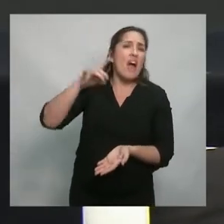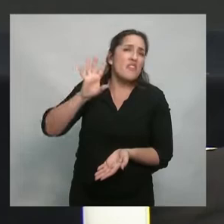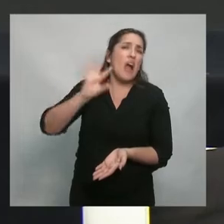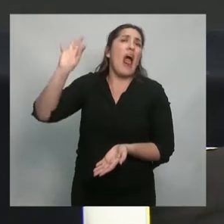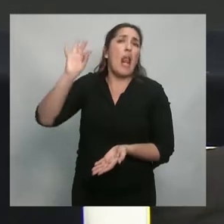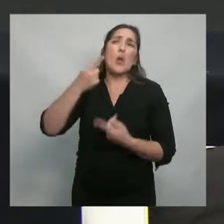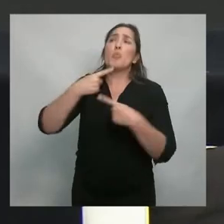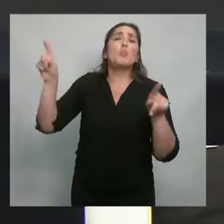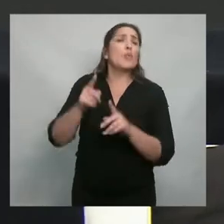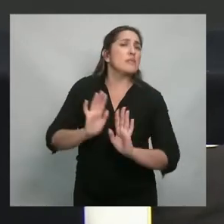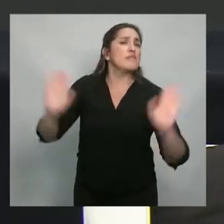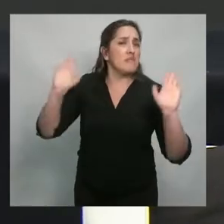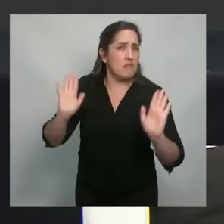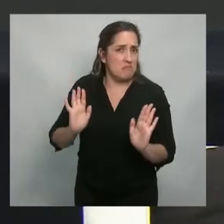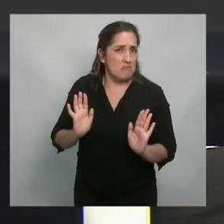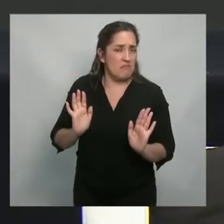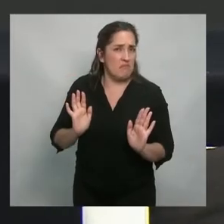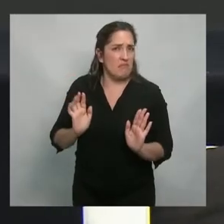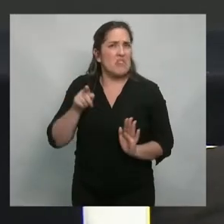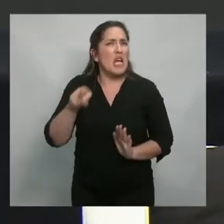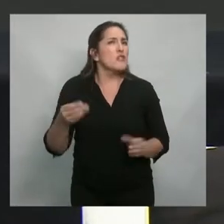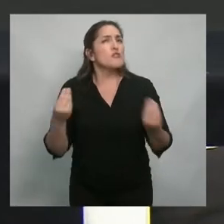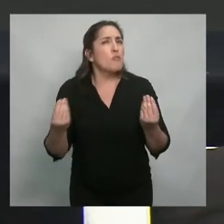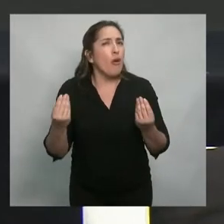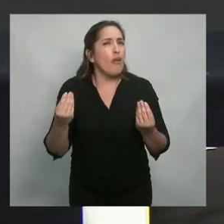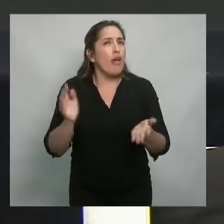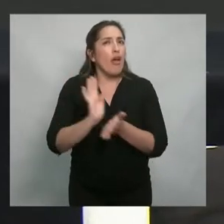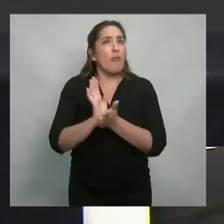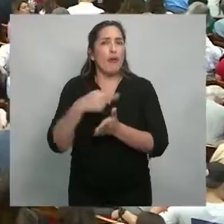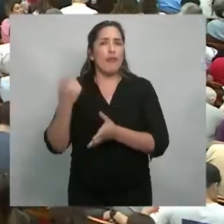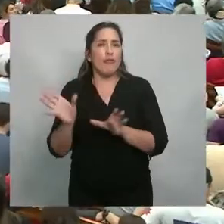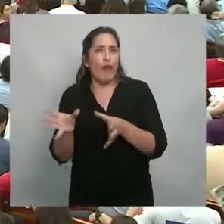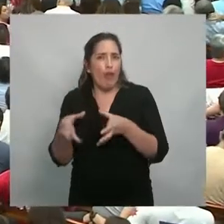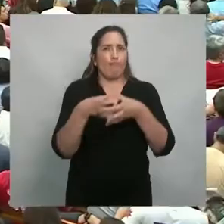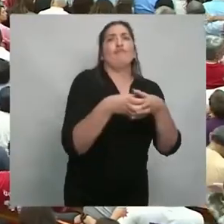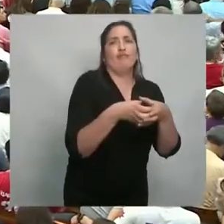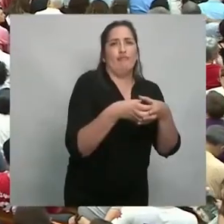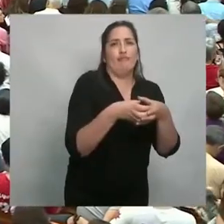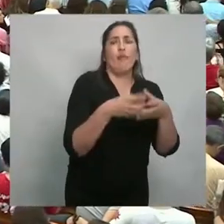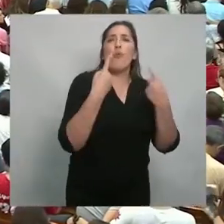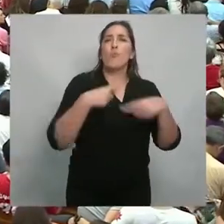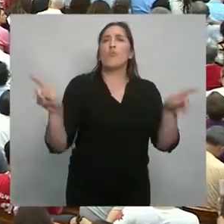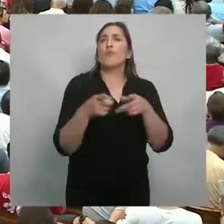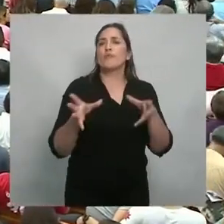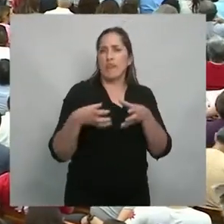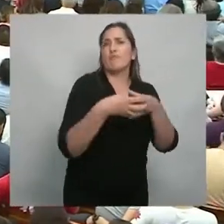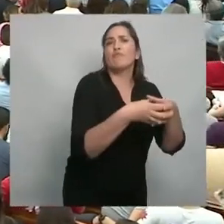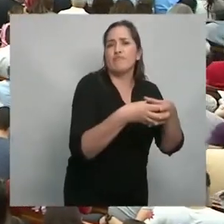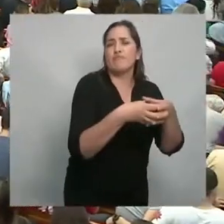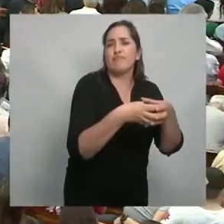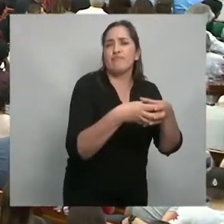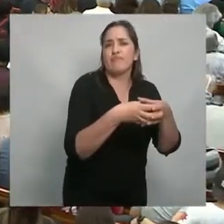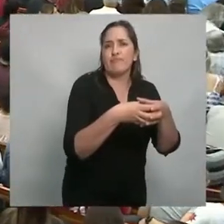en la música. Y eso porque se ghettoiza la música dentro del